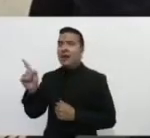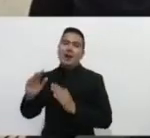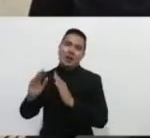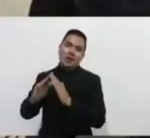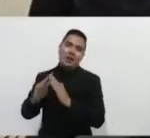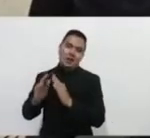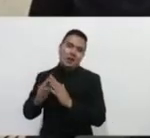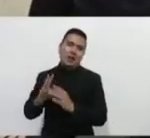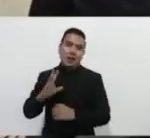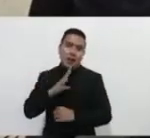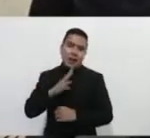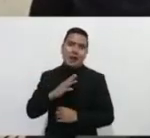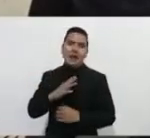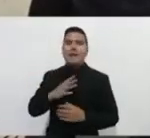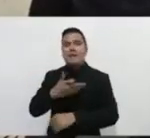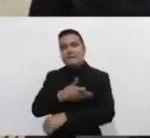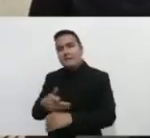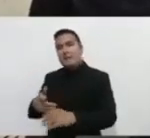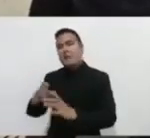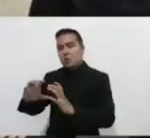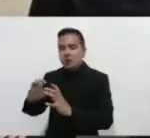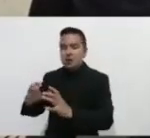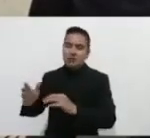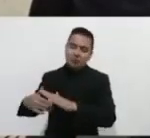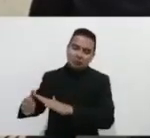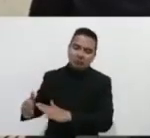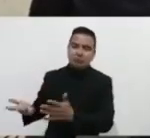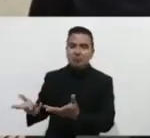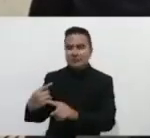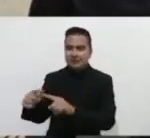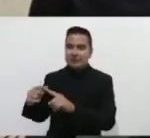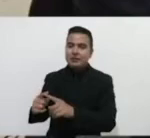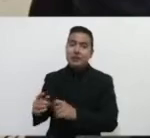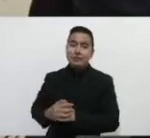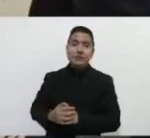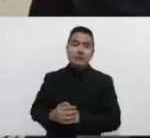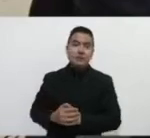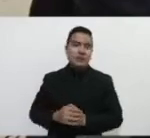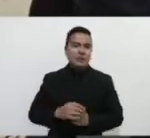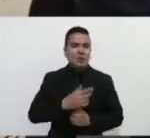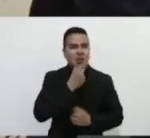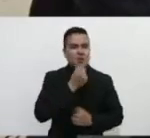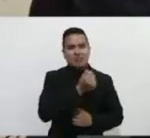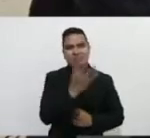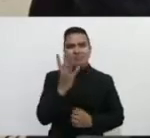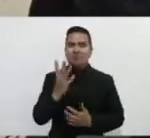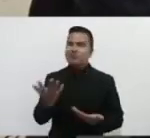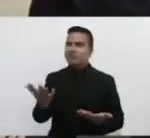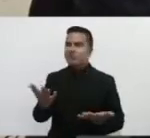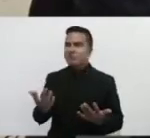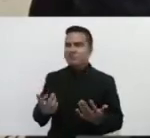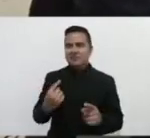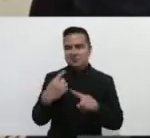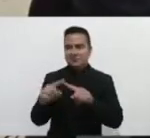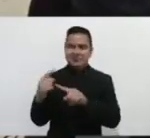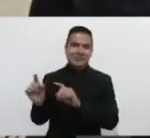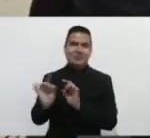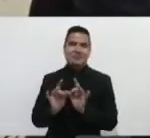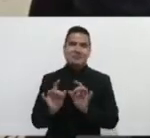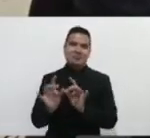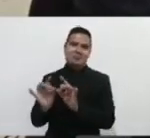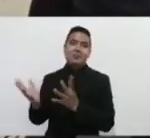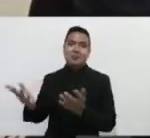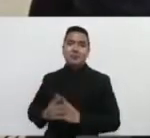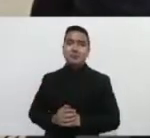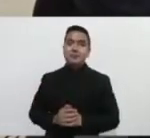que estar en su casa dándole de cenar a los hijos, revisando tareas, bañándolos y haciendo que se duerman. Entonces, son muchas condiciones que